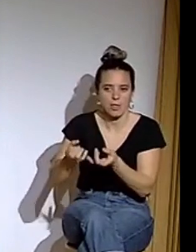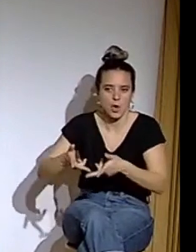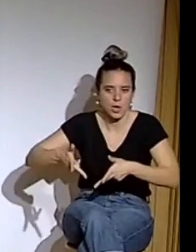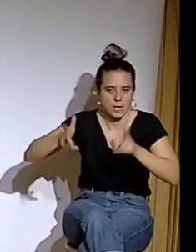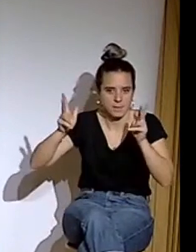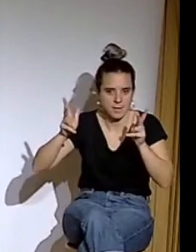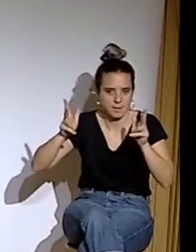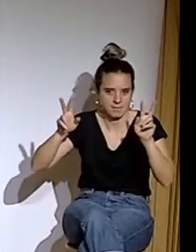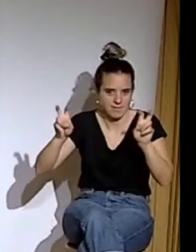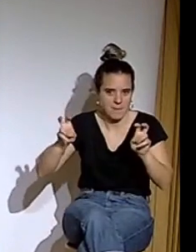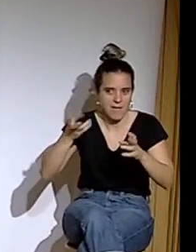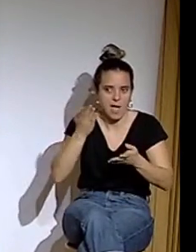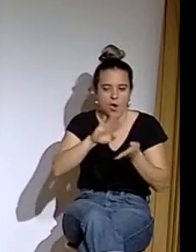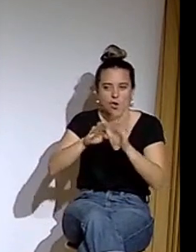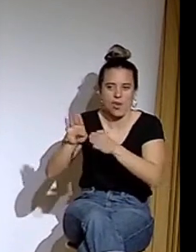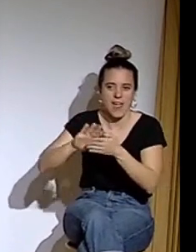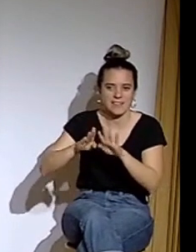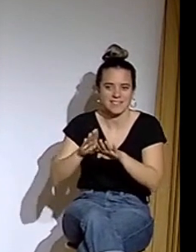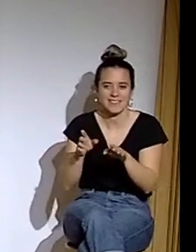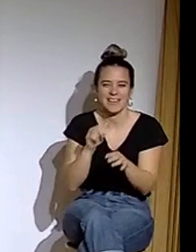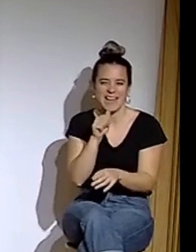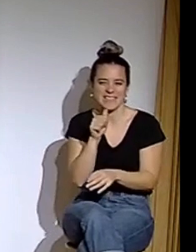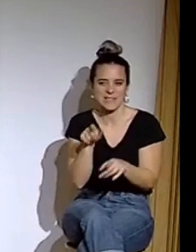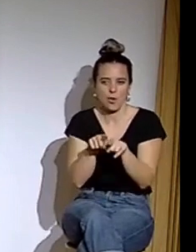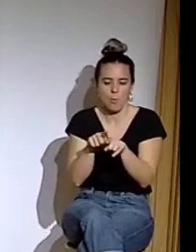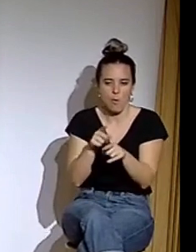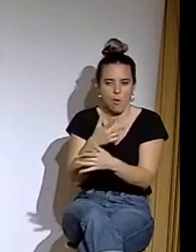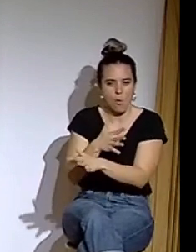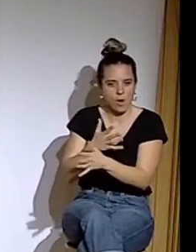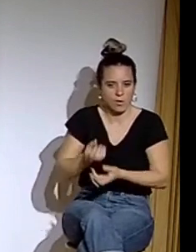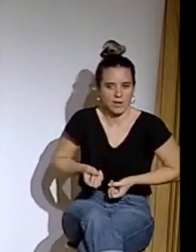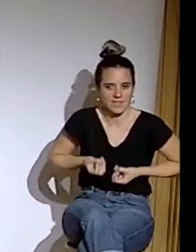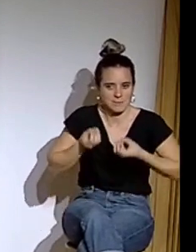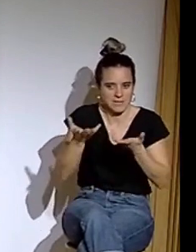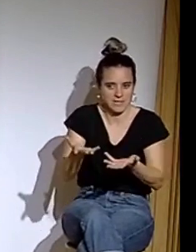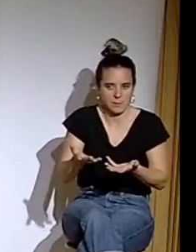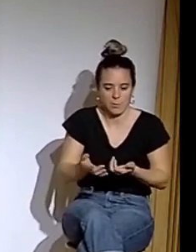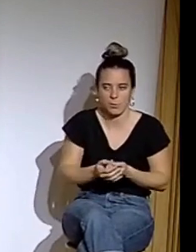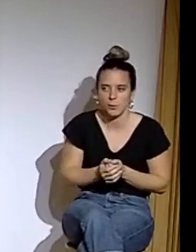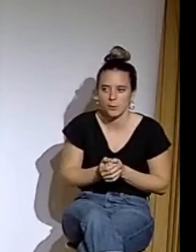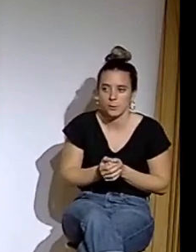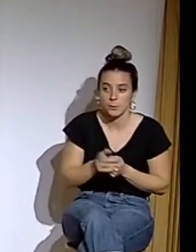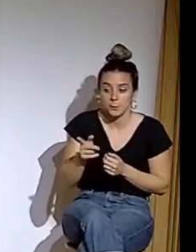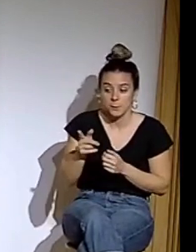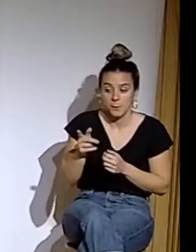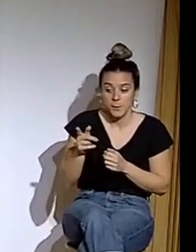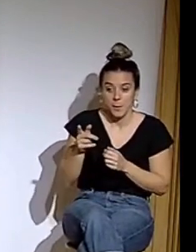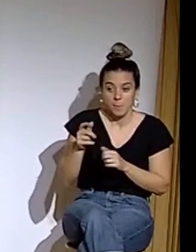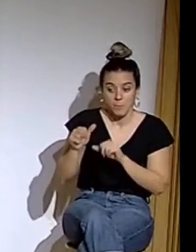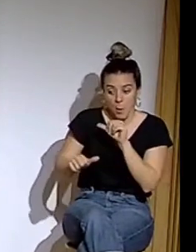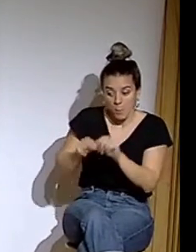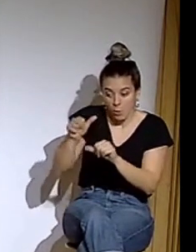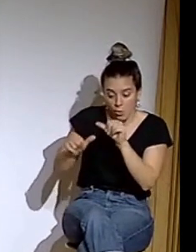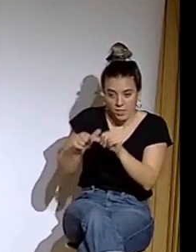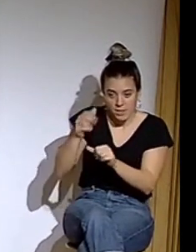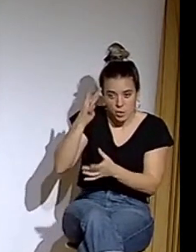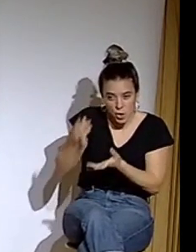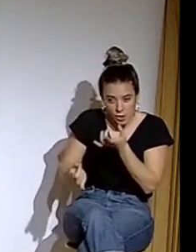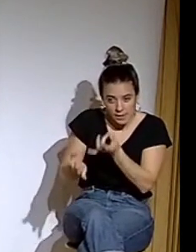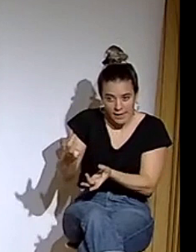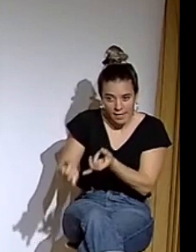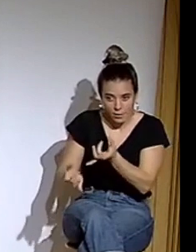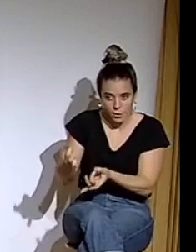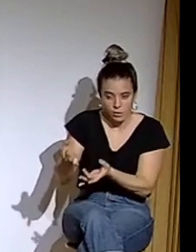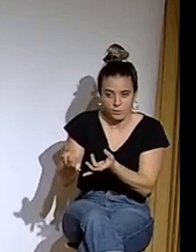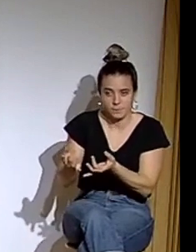que era prácticamente un juego expresivo y en ese proceso de creación que era todo a partir además